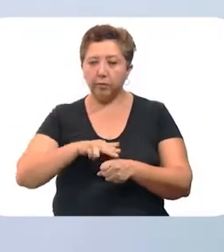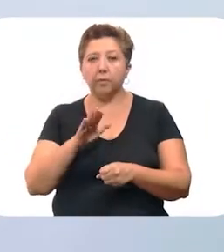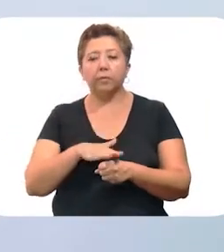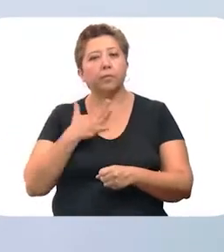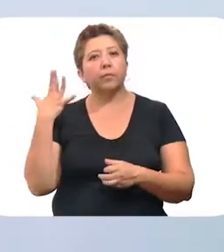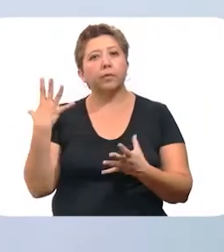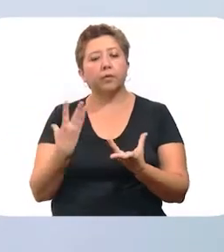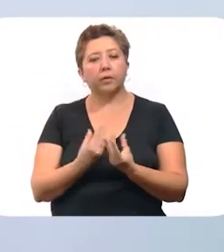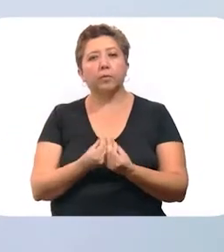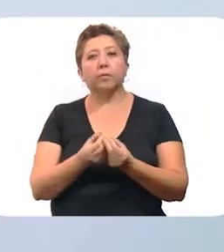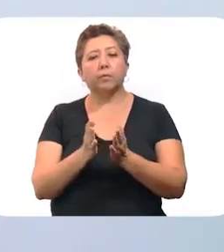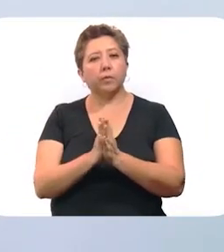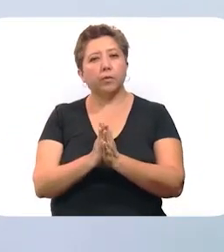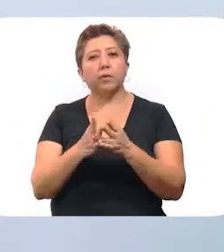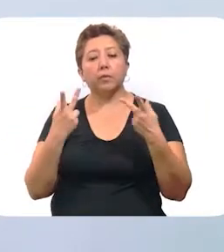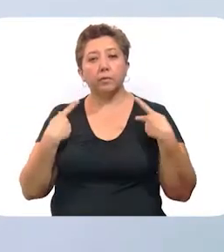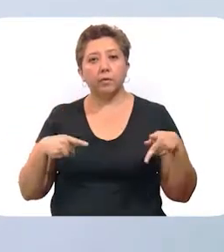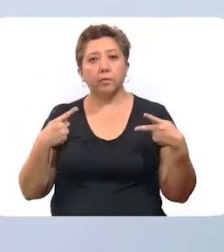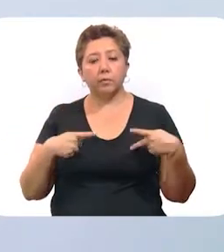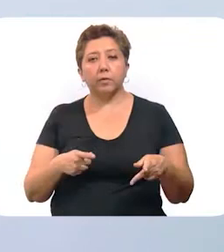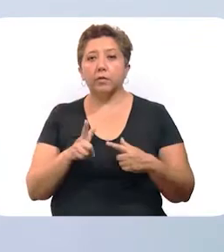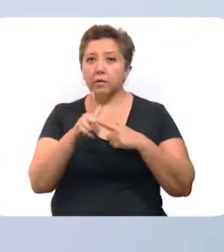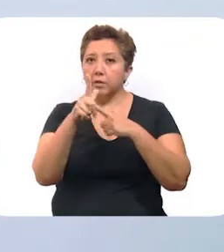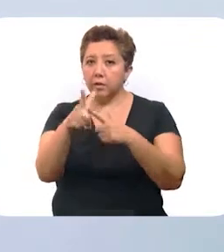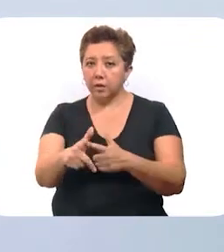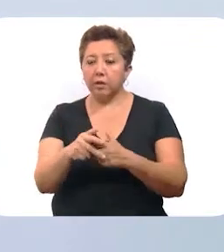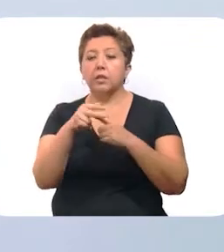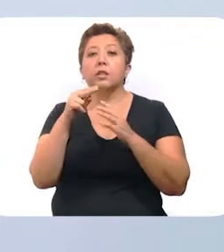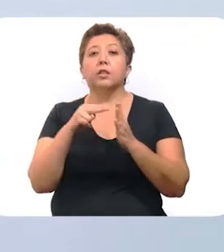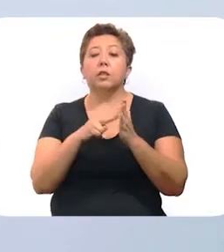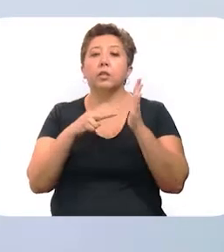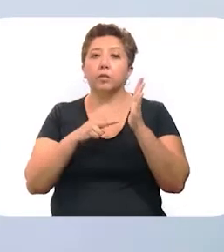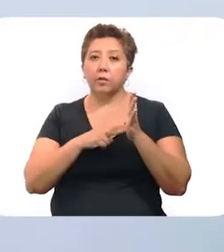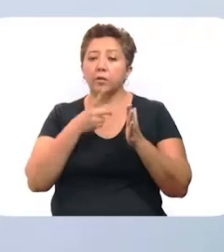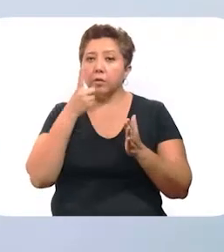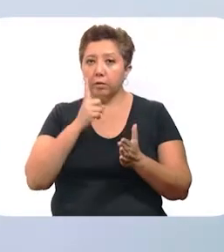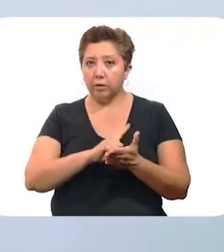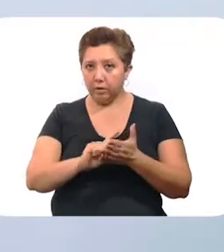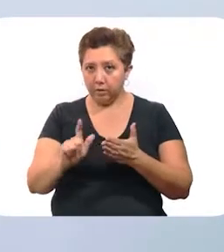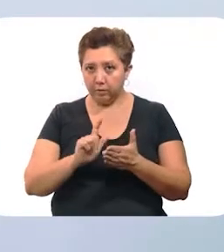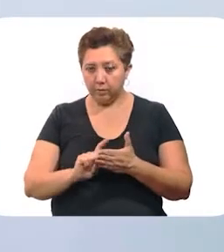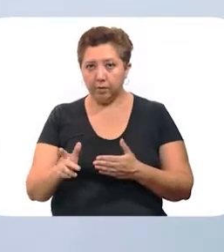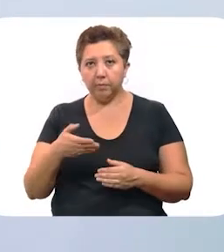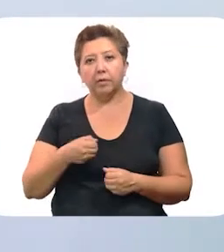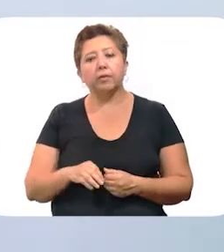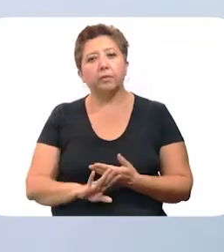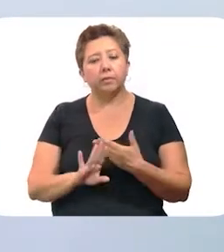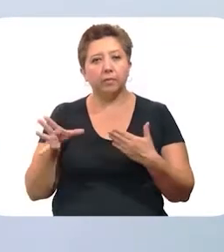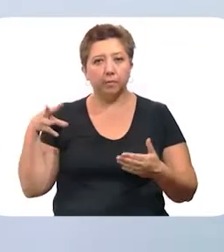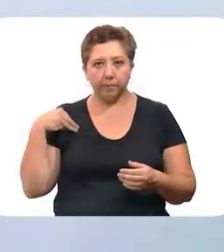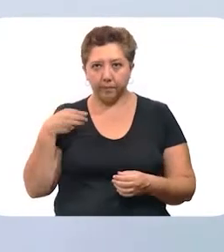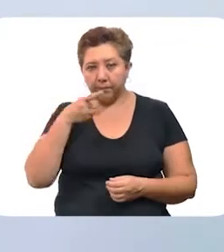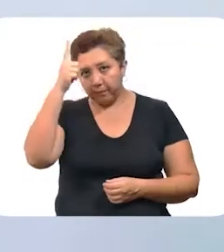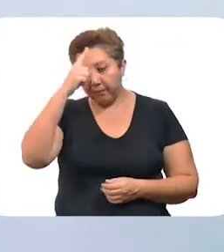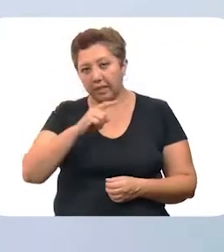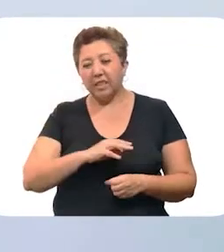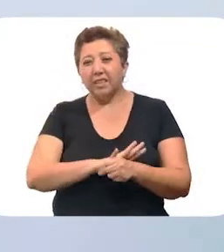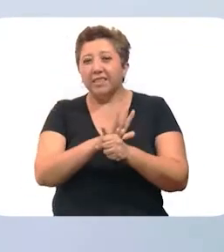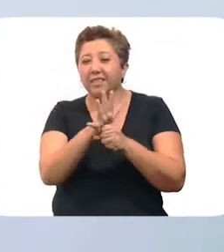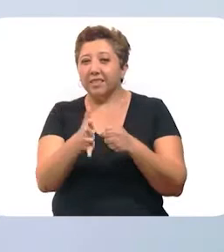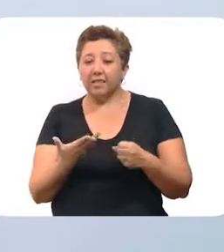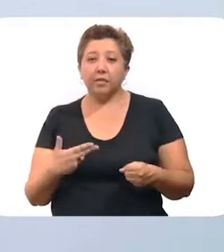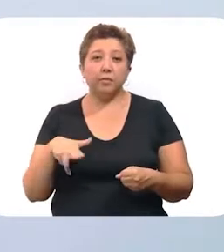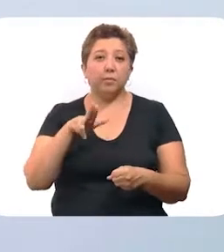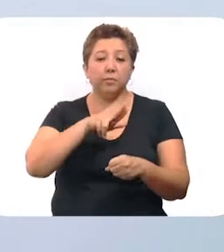pedimos a la población no bajar la guardia y continuar actuando con responsabilidad y siguiendo las medidas sanitarias, para evitar comprometer